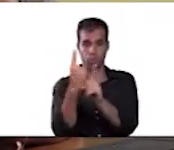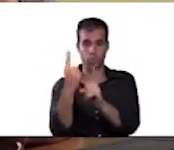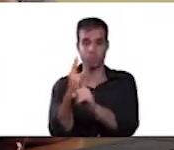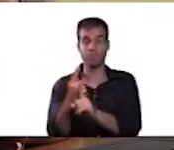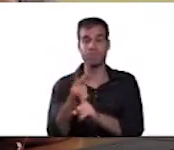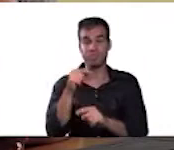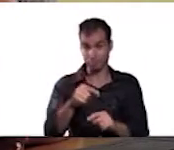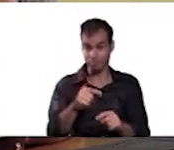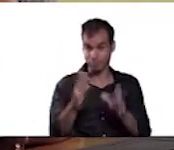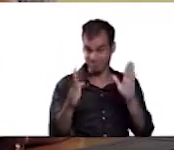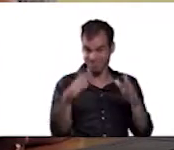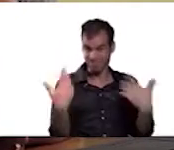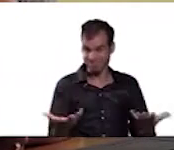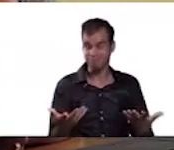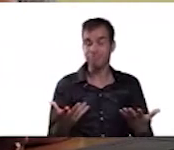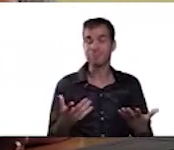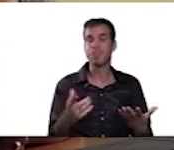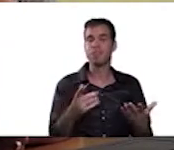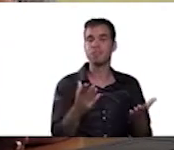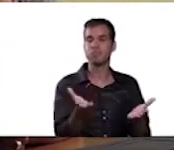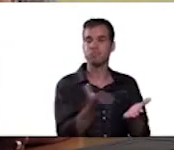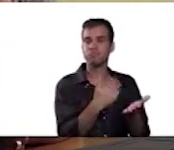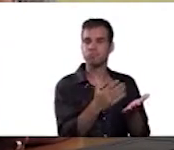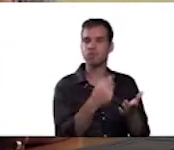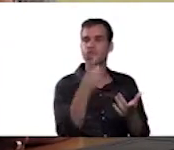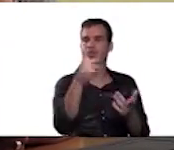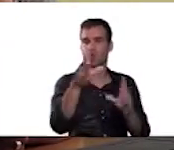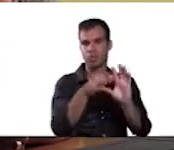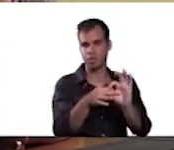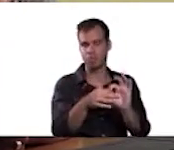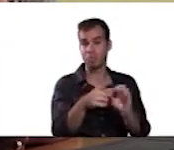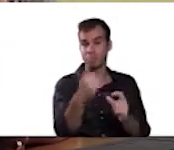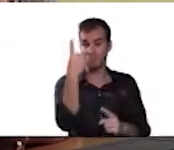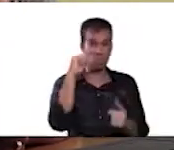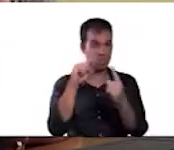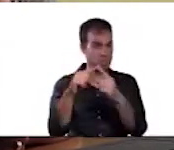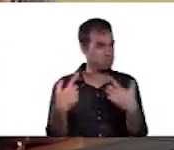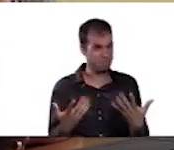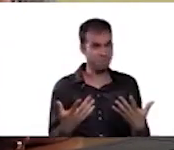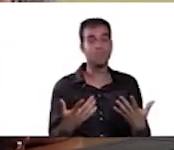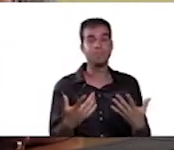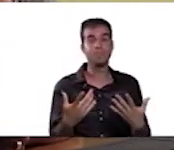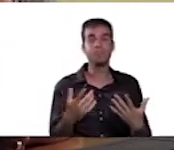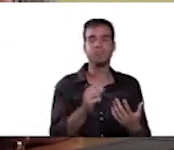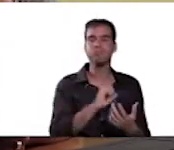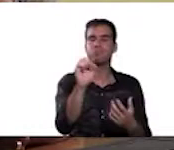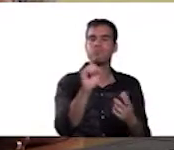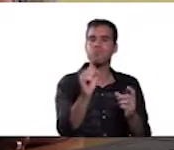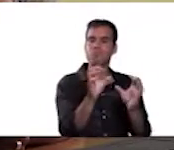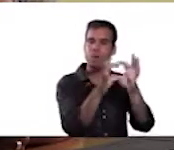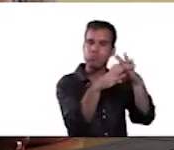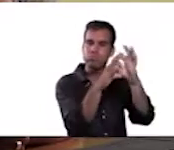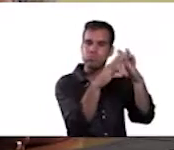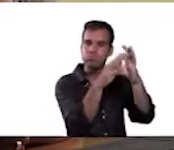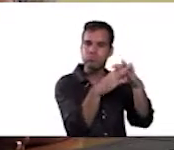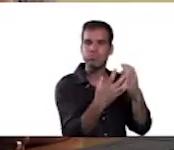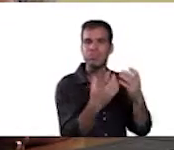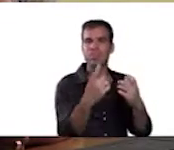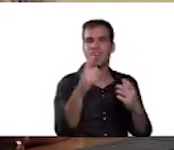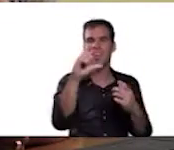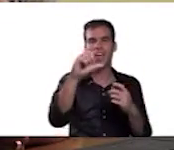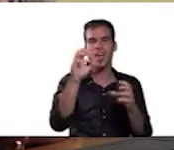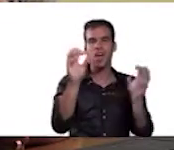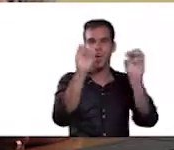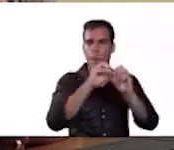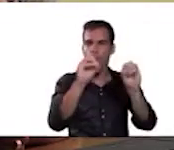la bibliografía de 12 grado parte 1. El primer objetivo es el siguiente: clasificar cada átomo de carbono de los compuestos orgánicos